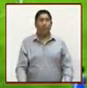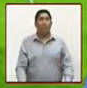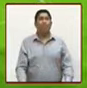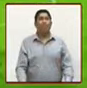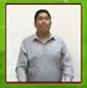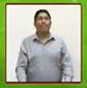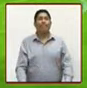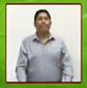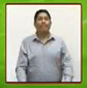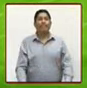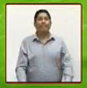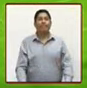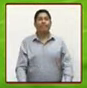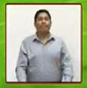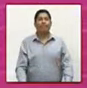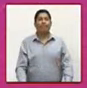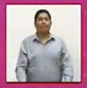arriba.